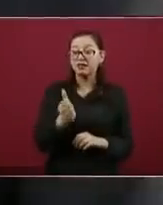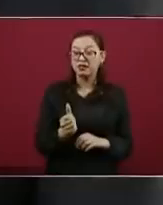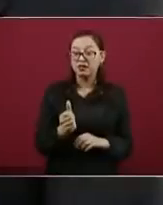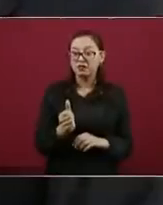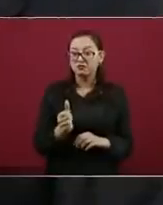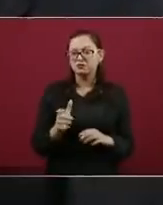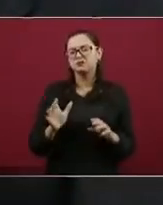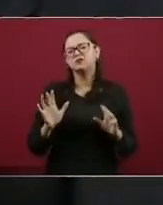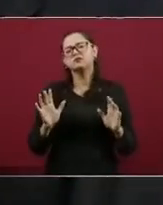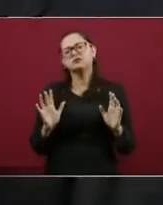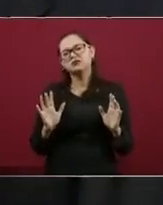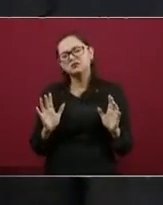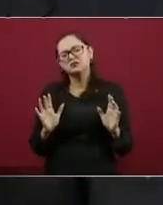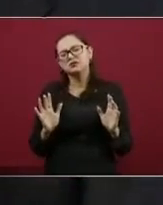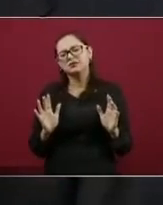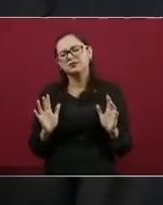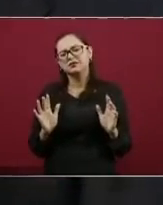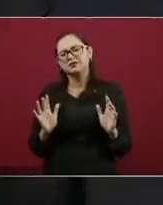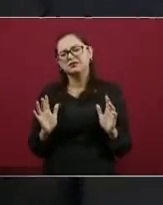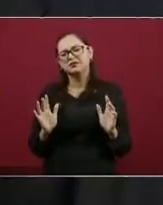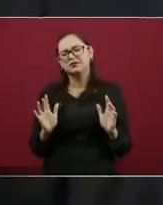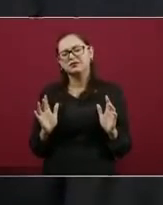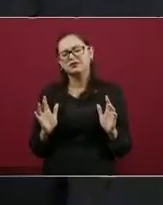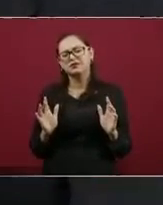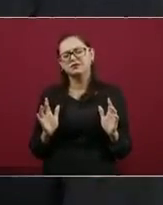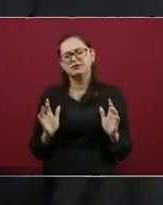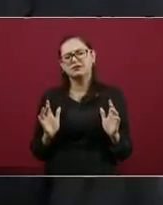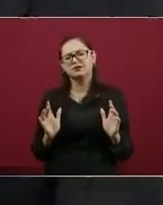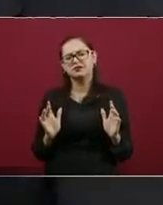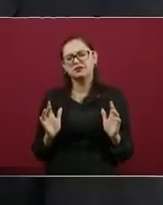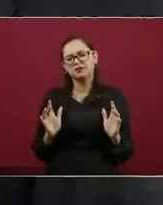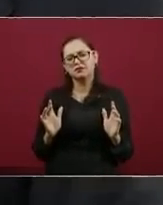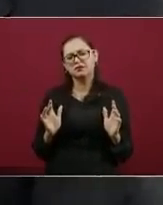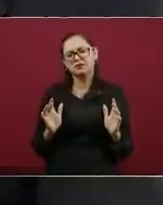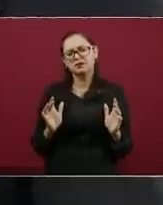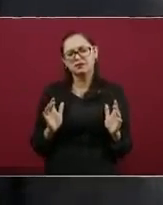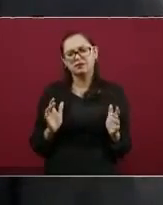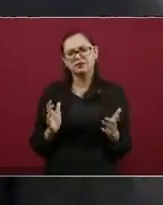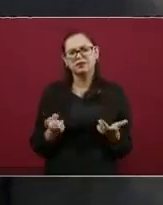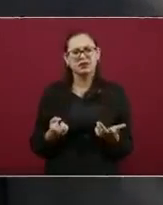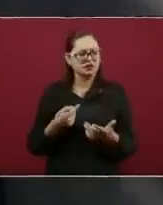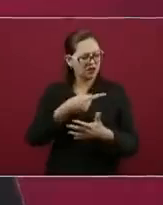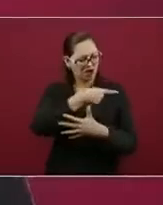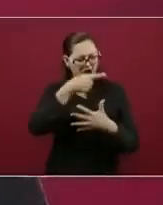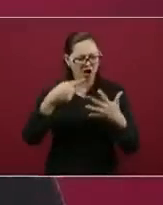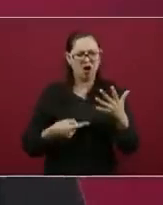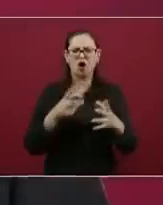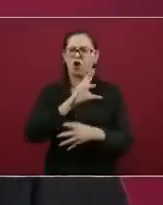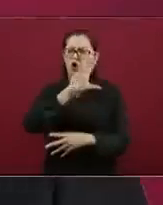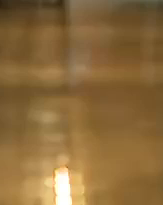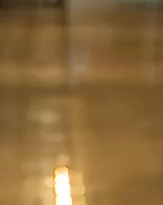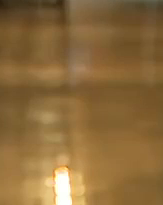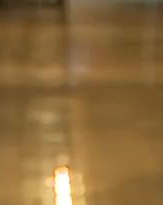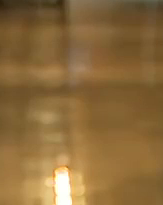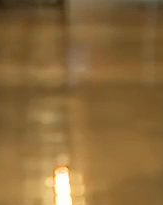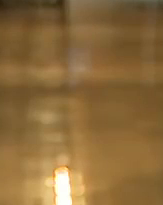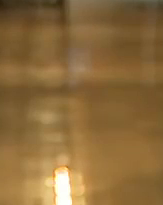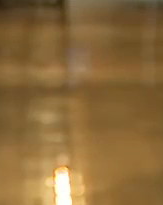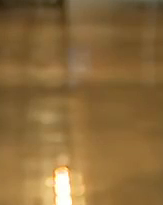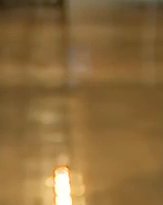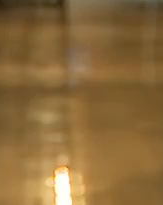Pues todo eso es algo que debe de analizarse.